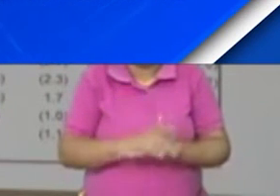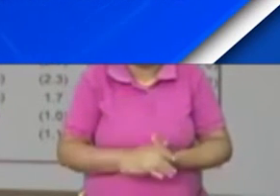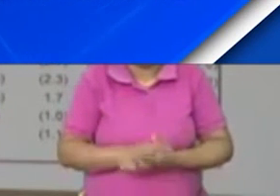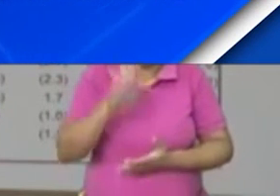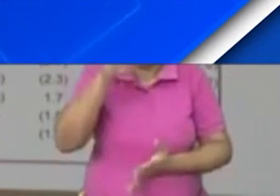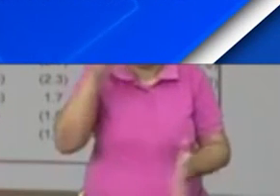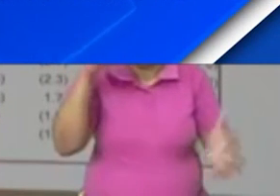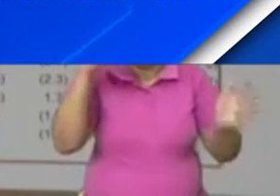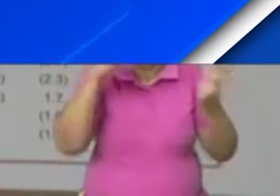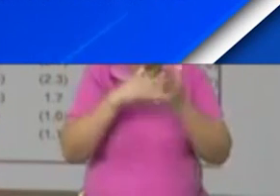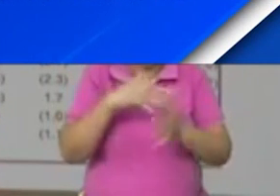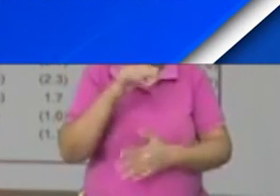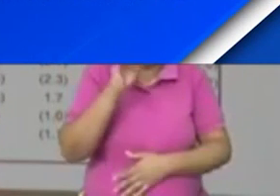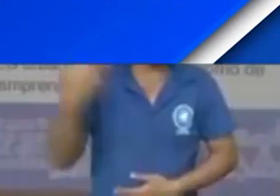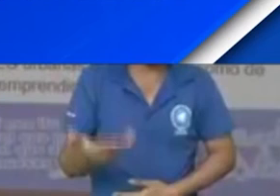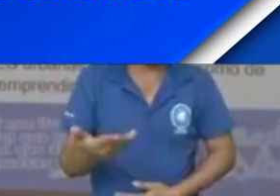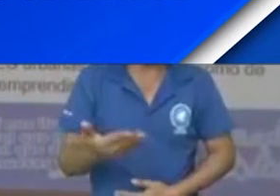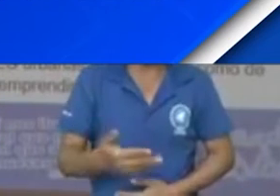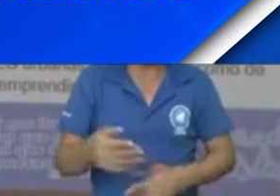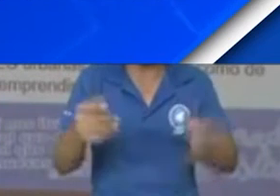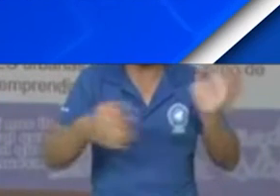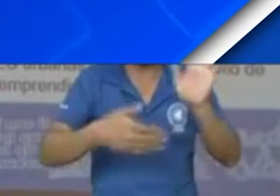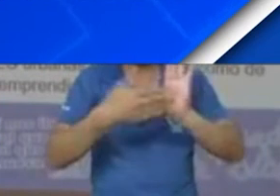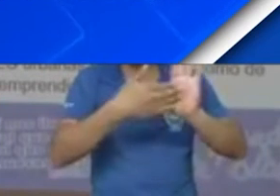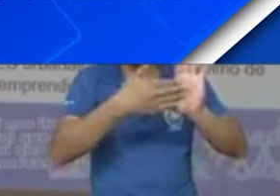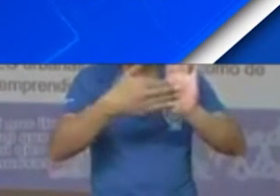de 5.621. El